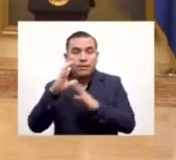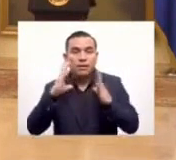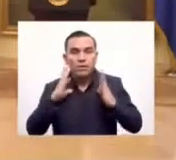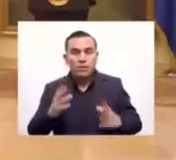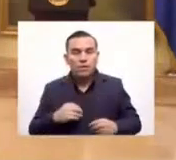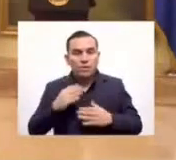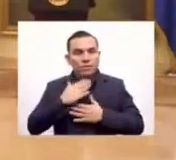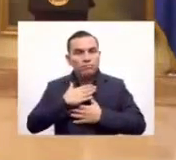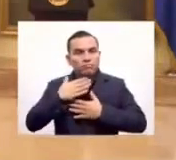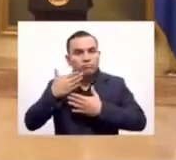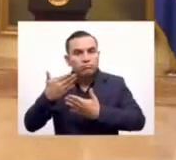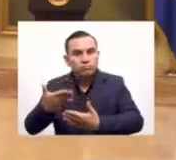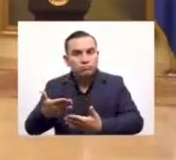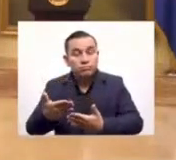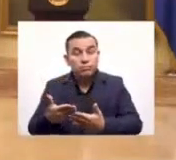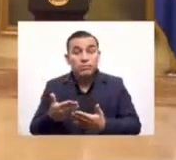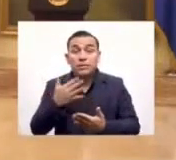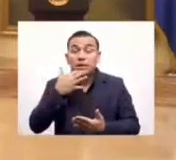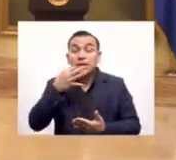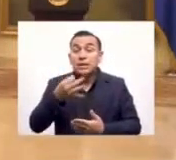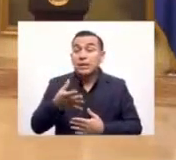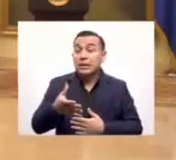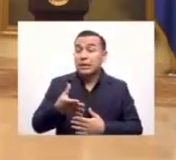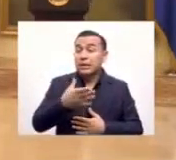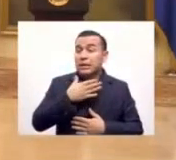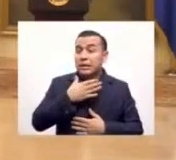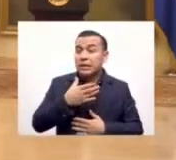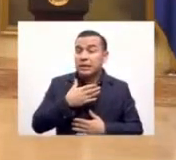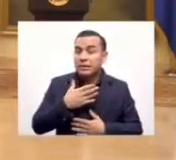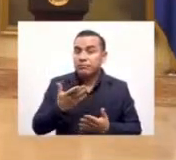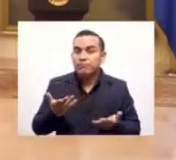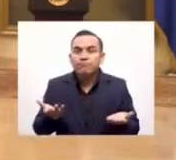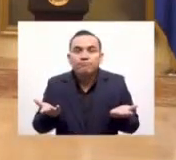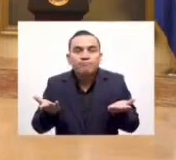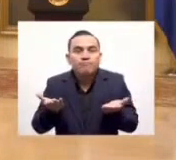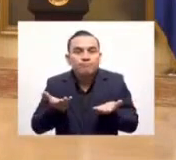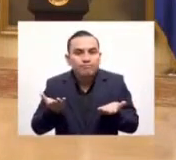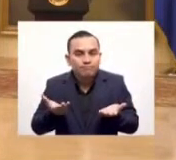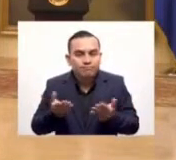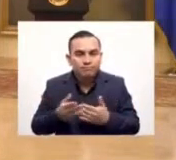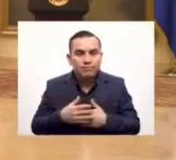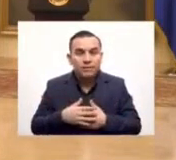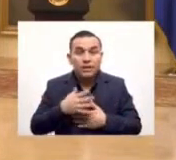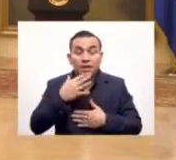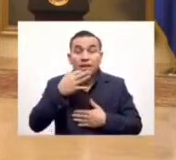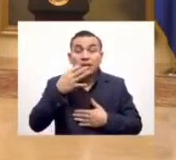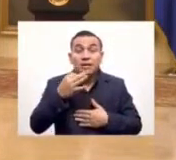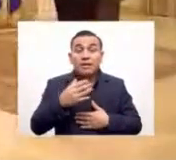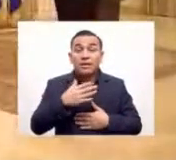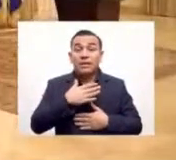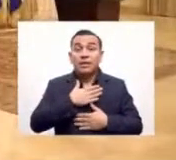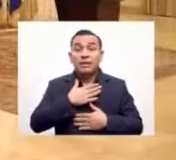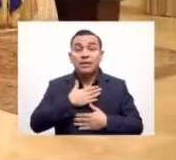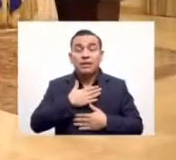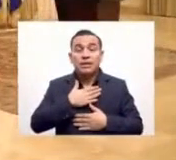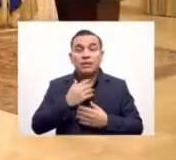tipo de monedas, o sea, para tal vez lavar dinero, no lo sé, pienso.